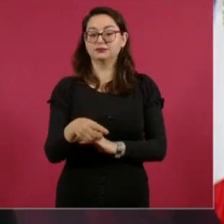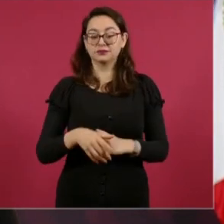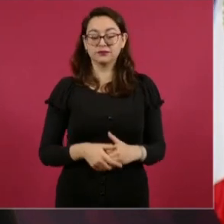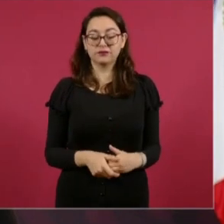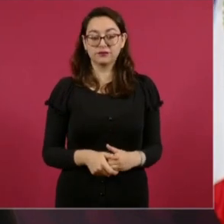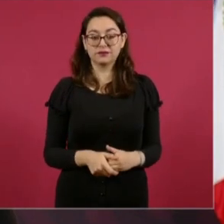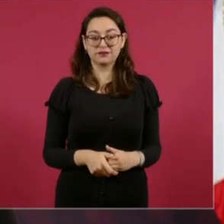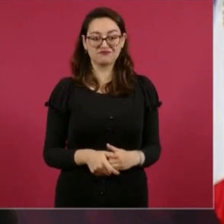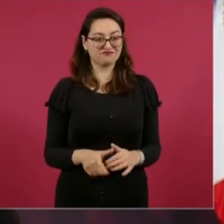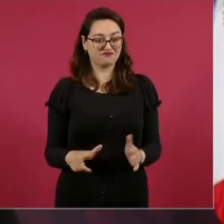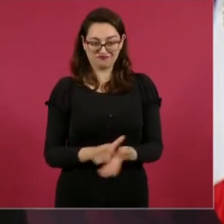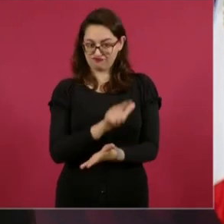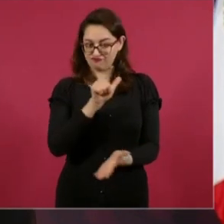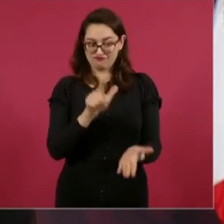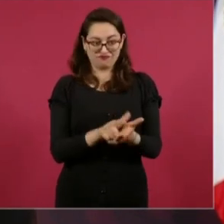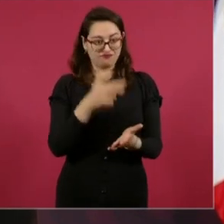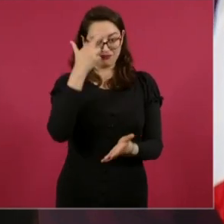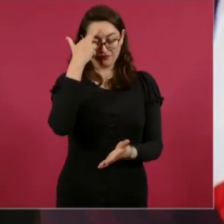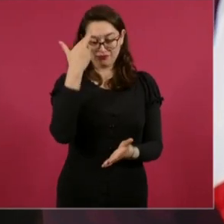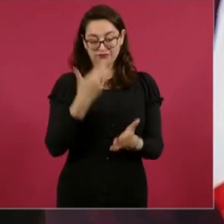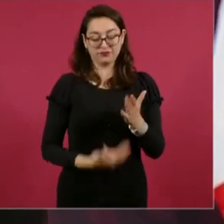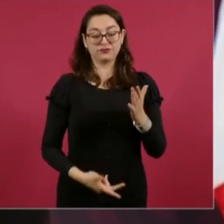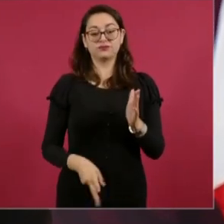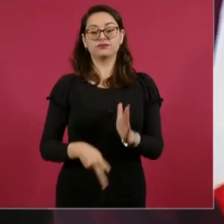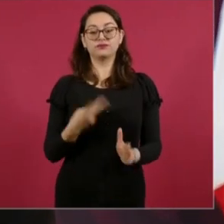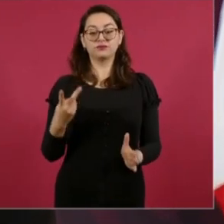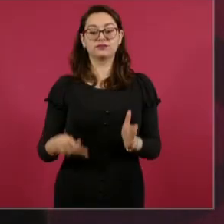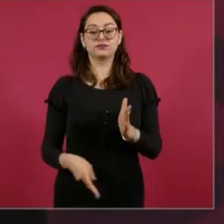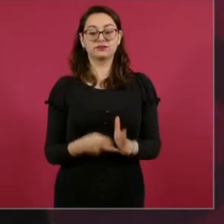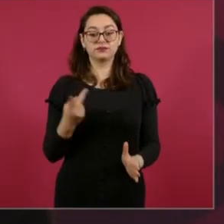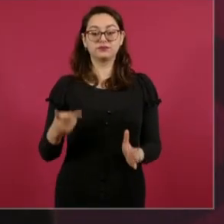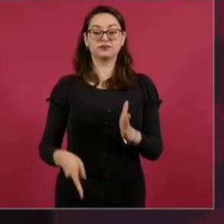que son delincuentes,